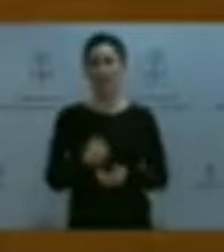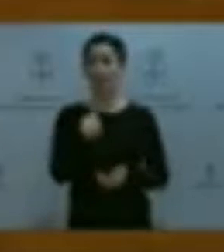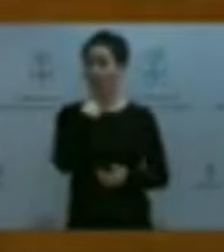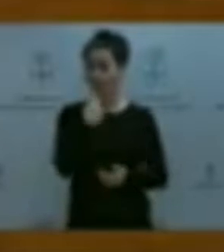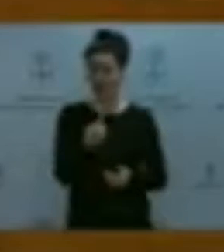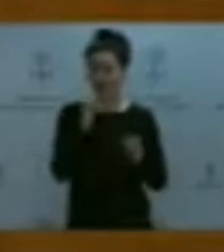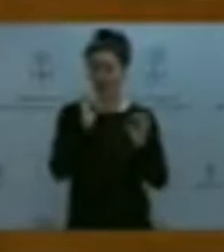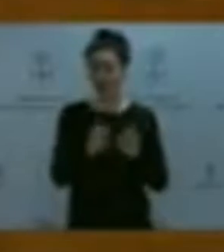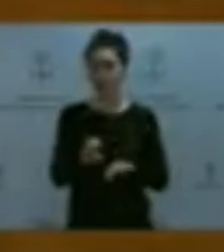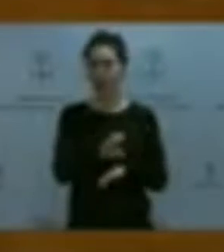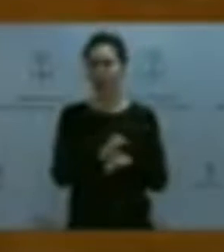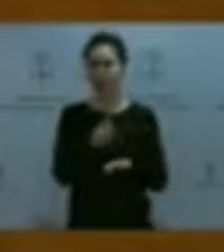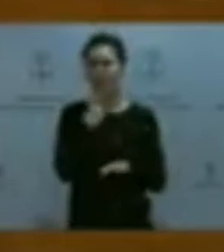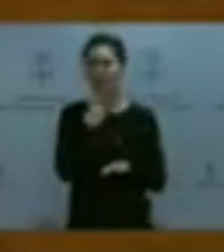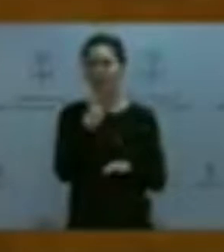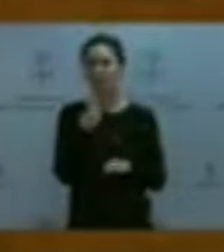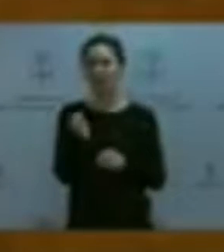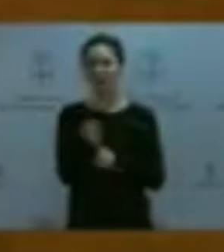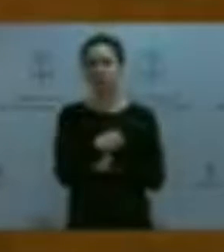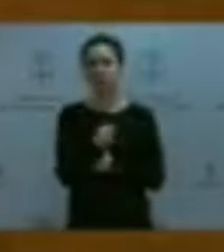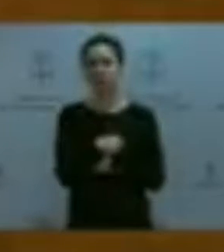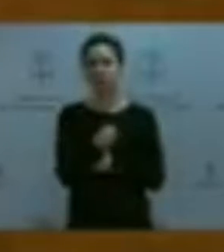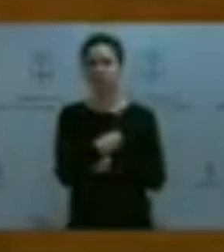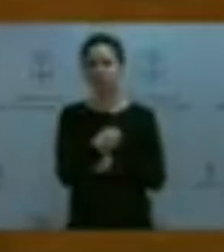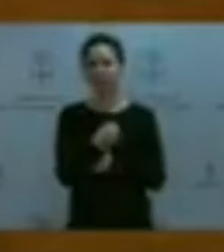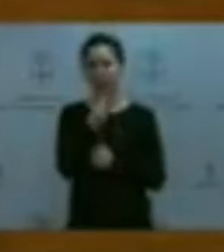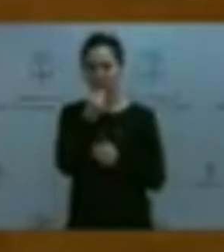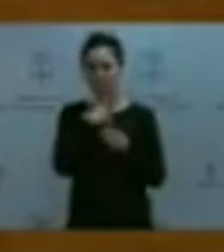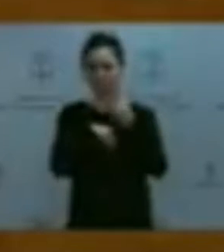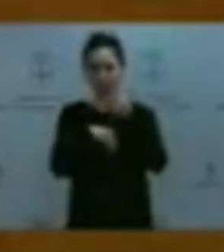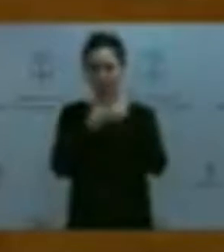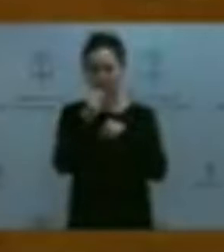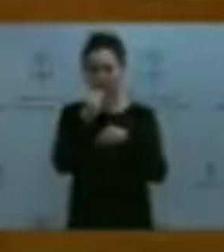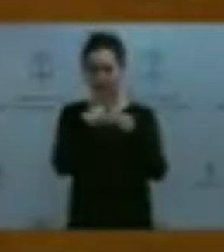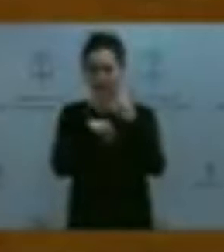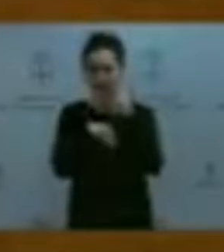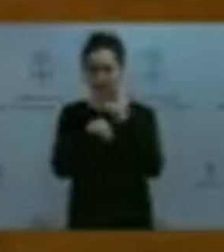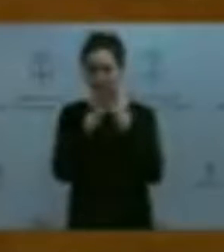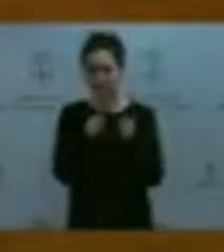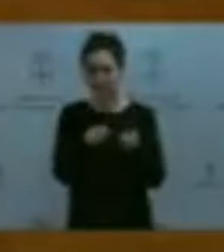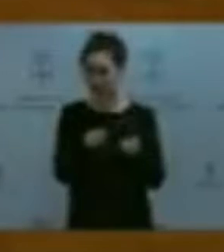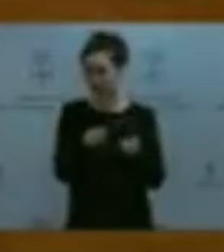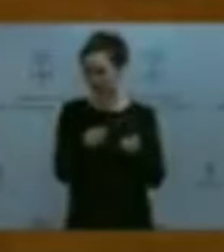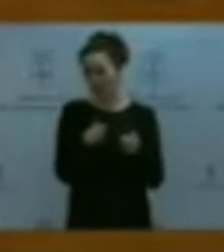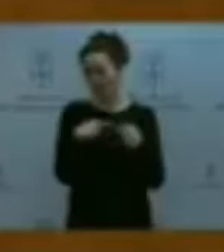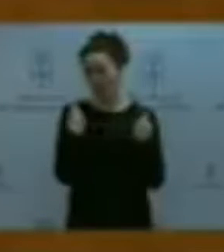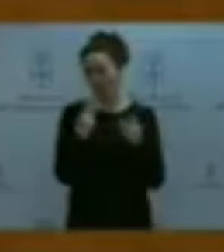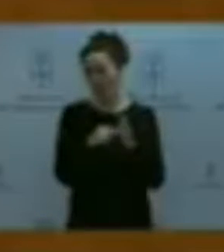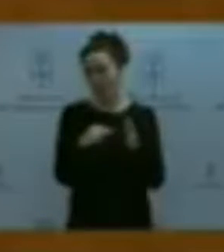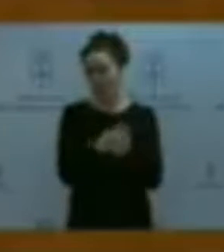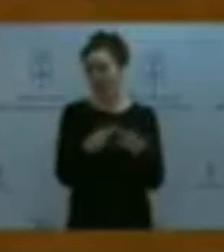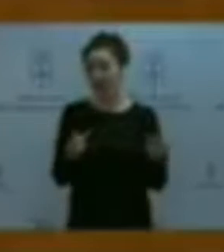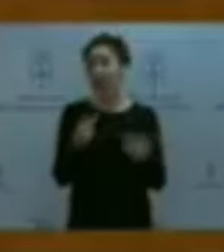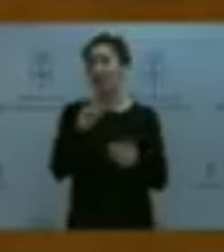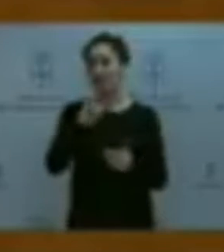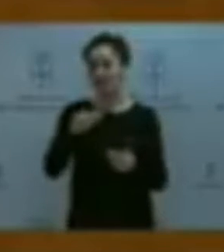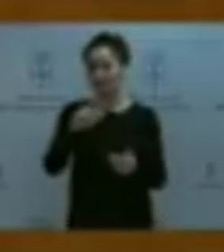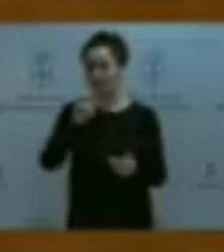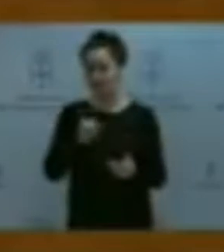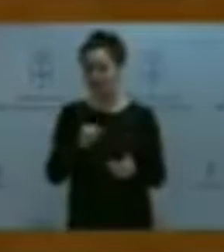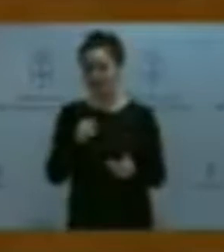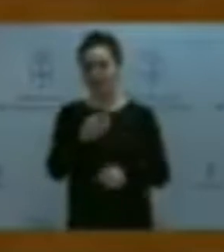omitía gastos en su último informe que me envió del año 2017, como por ejemplo el IBI, la vigilancia y la limpieza.